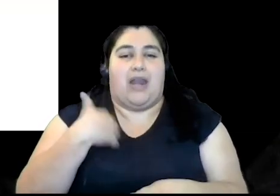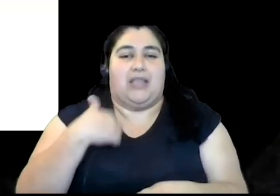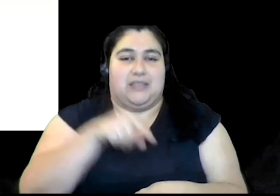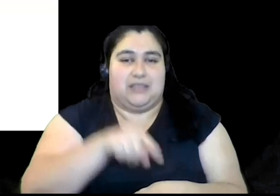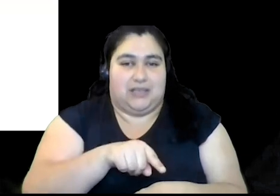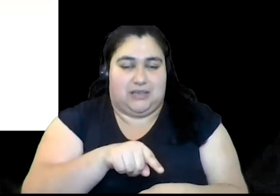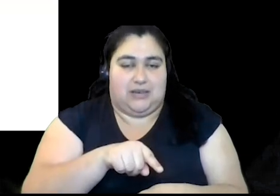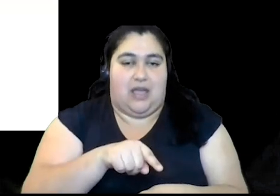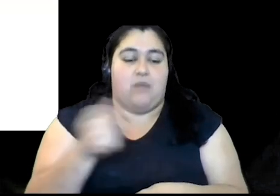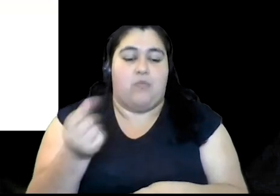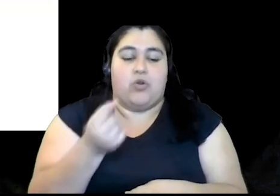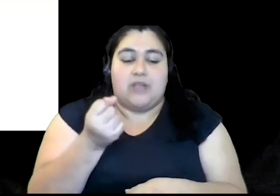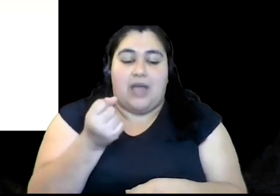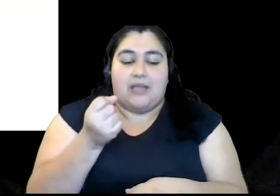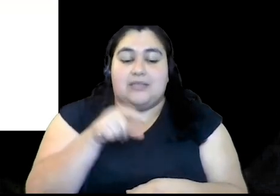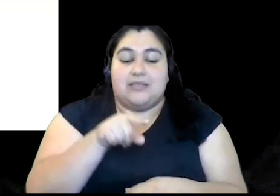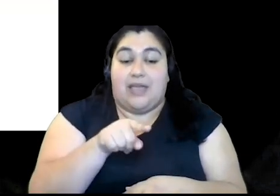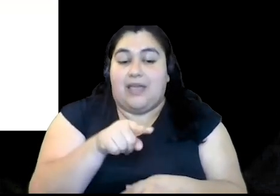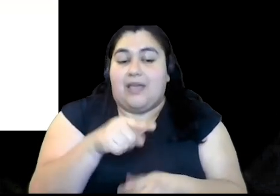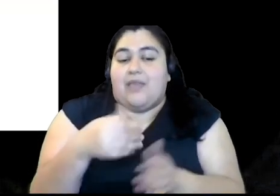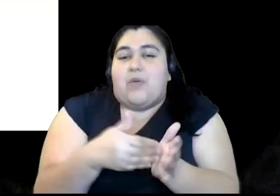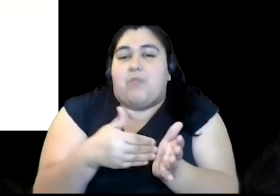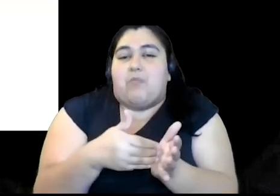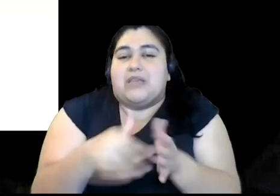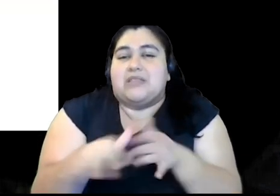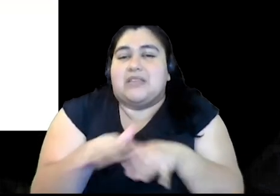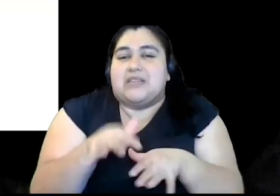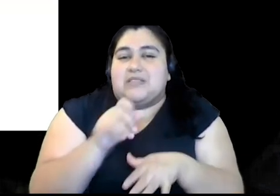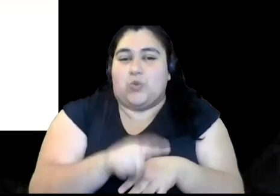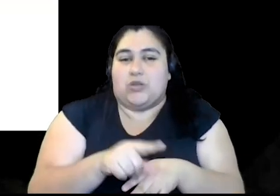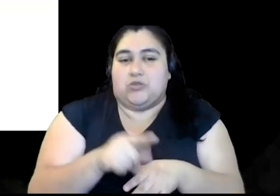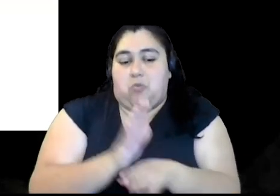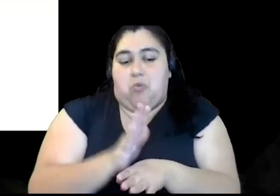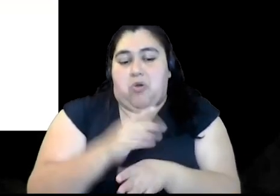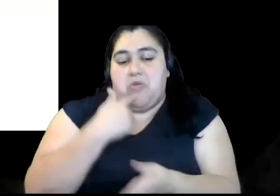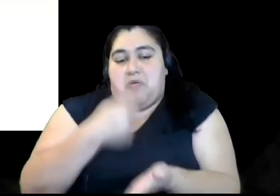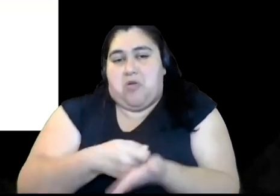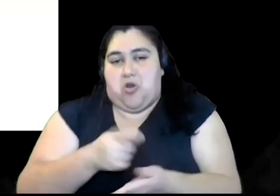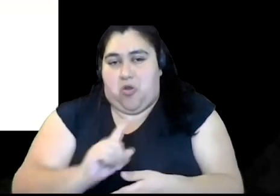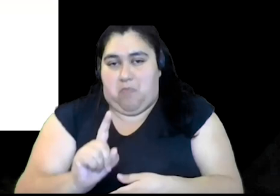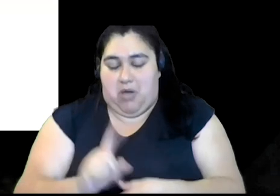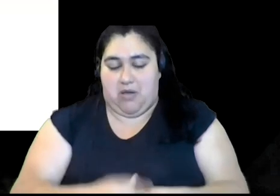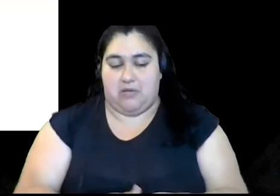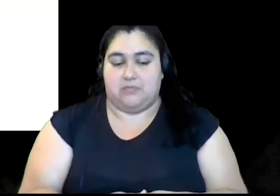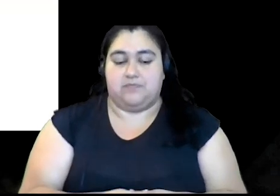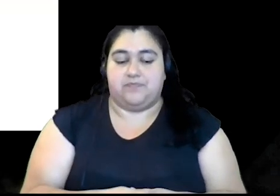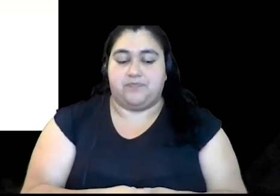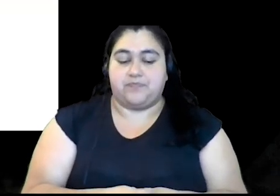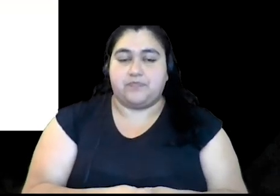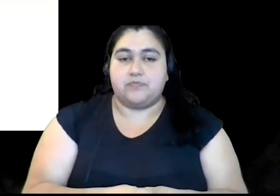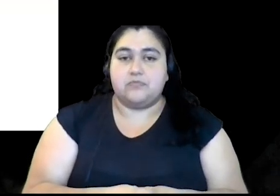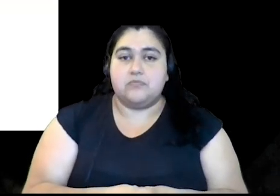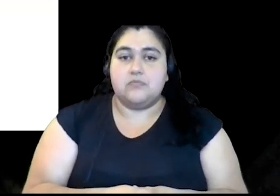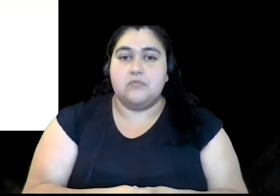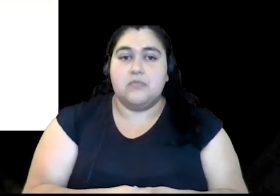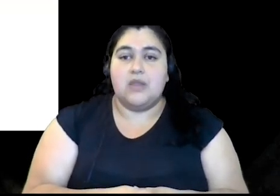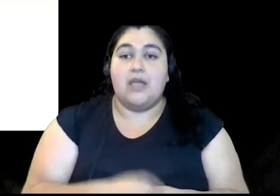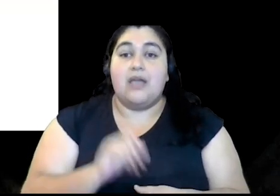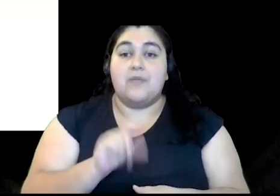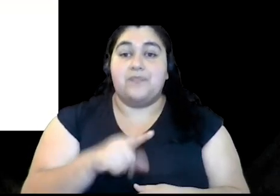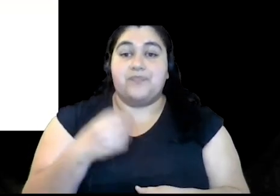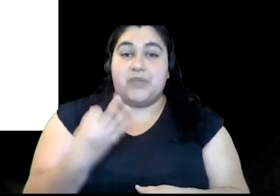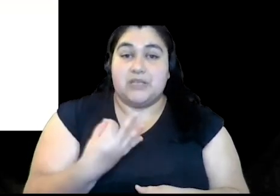ajuste, el interés va a estar exento. Algo que quedó dentro de estas